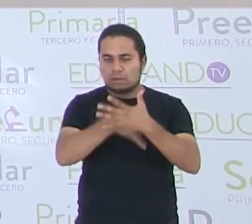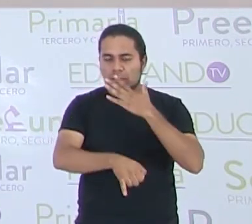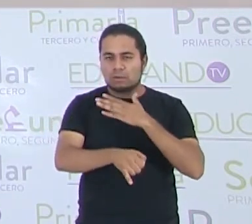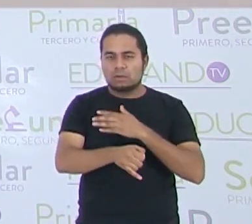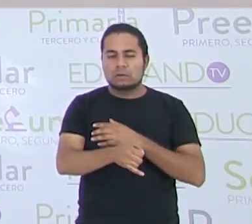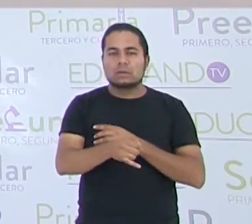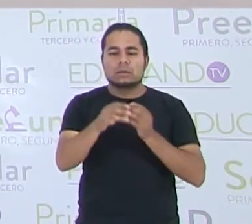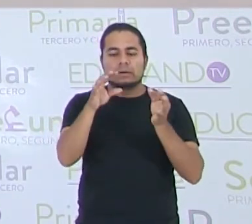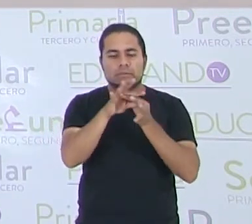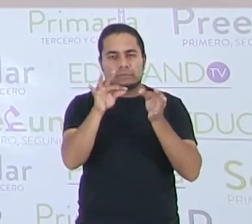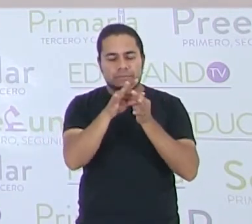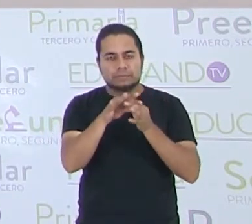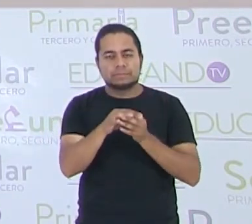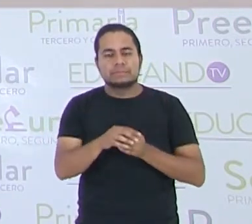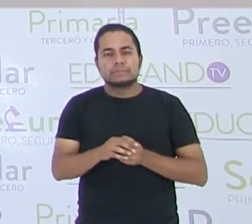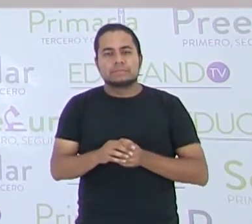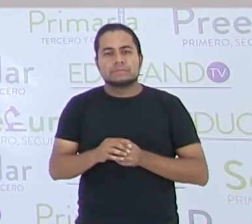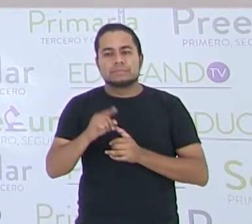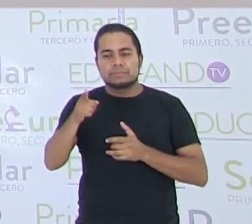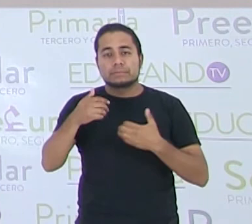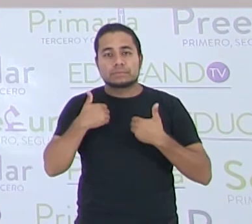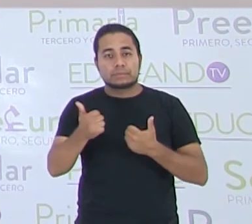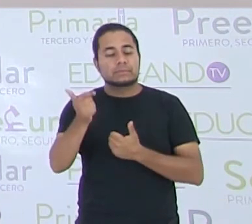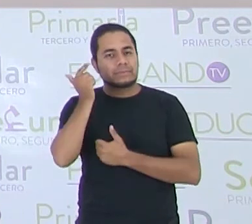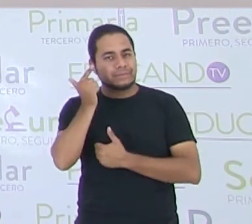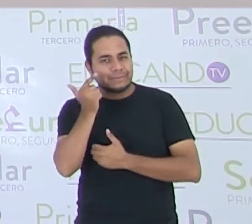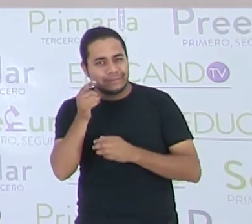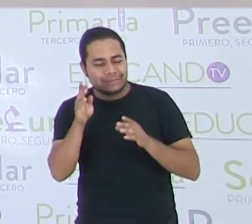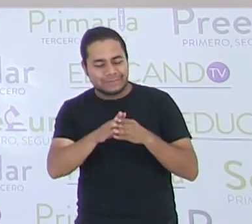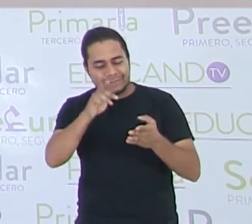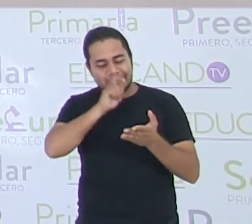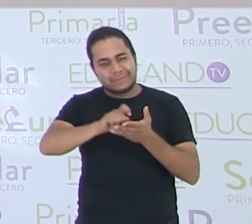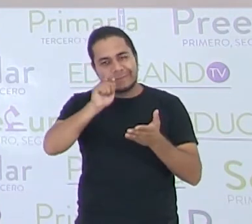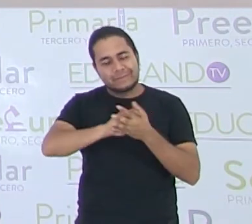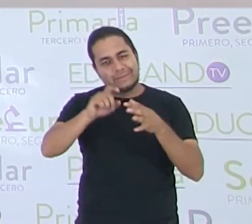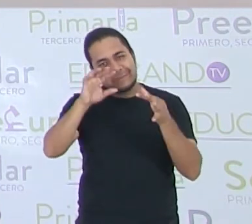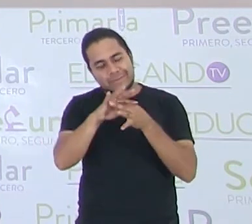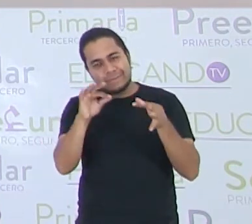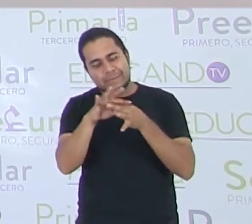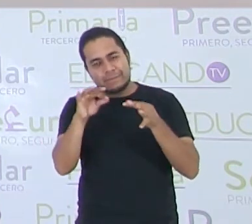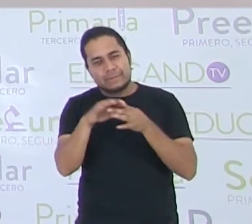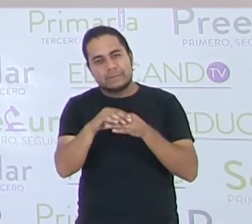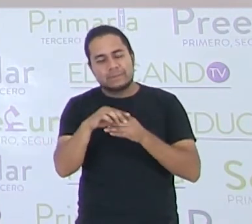hayan entendido, porque a mí me quedó clarísimo, cómo hacer una narración.